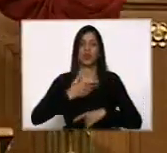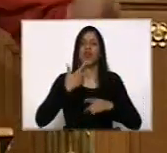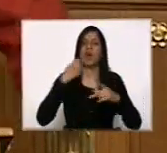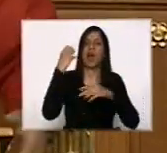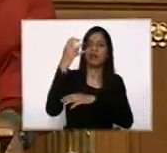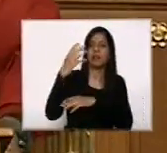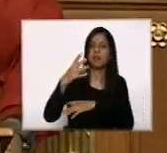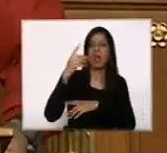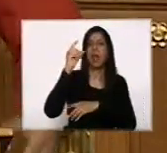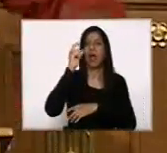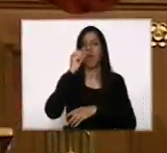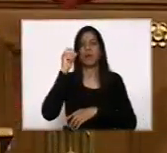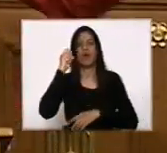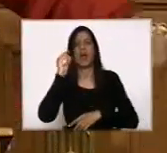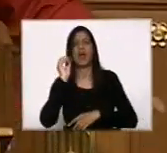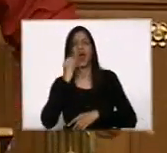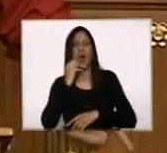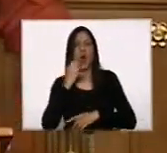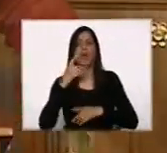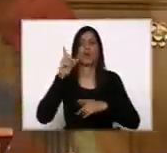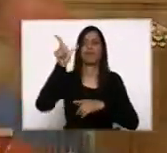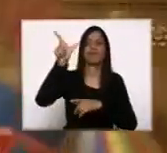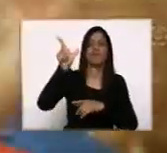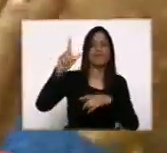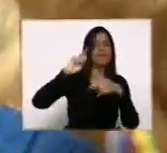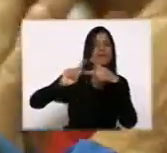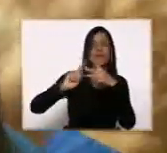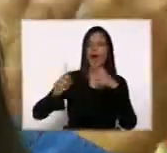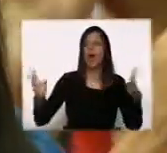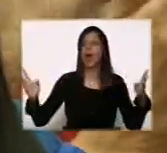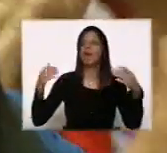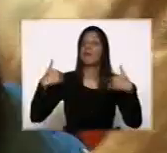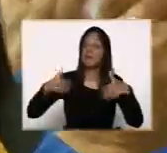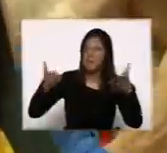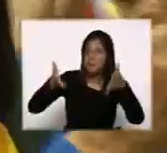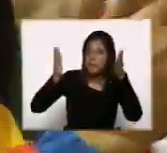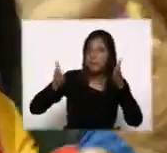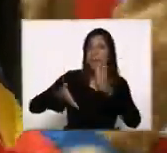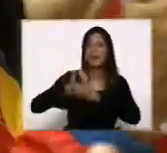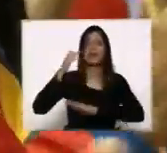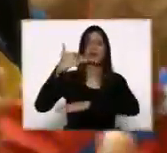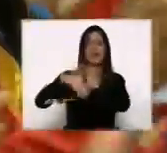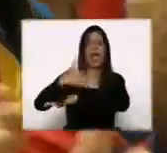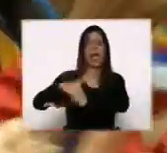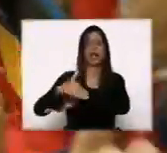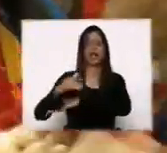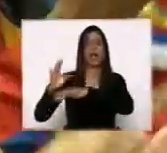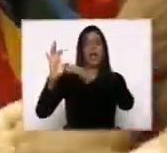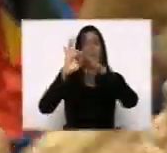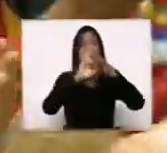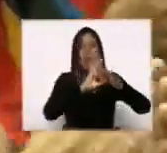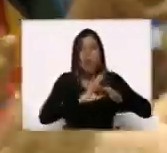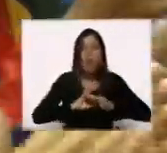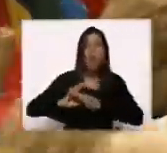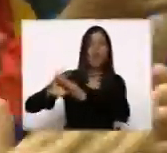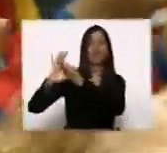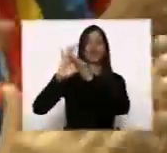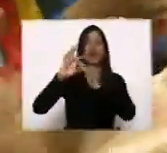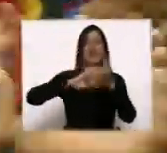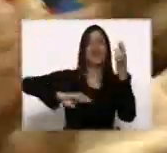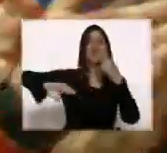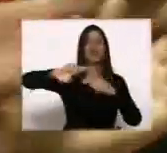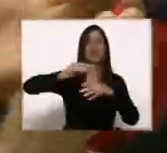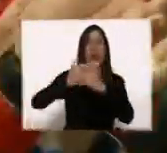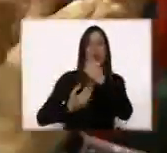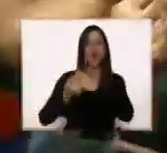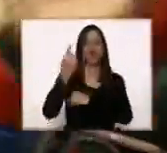estudiantes, mujeres, el partido, Gran Polo Patriótico. Vamos a la calle y que sea una fuerza unitaria, la fuerza de la revolución